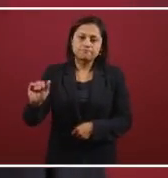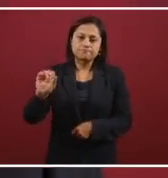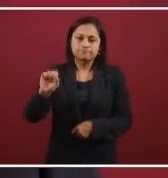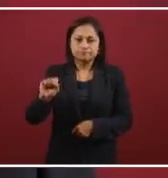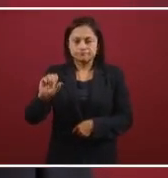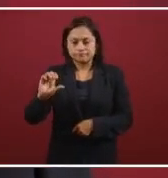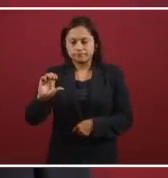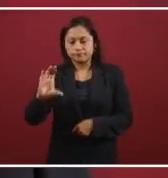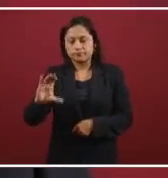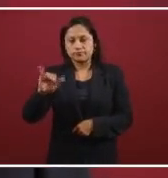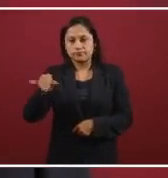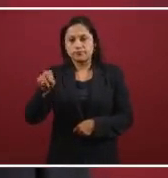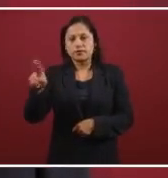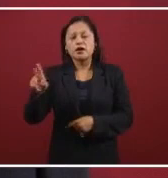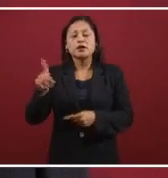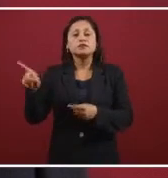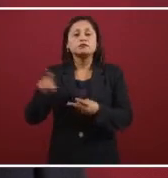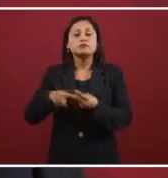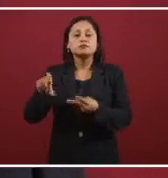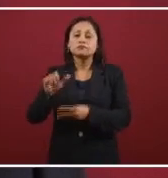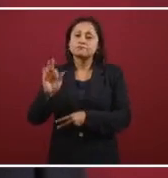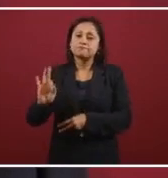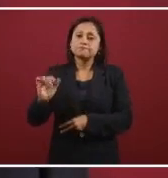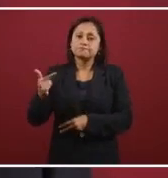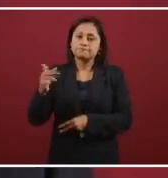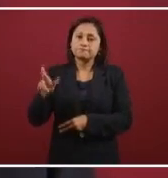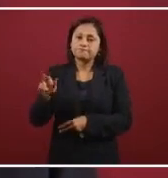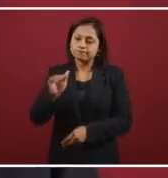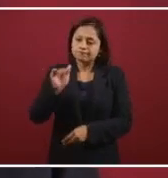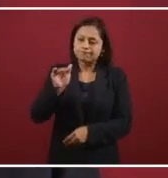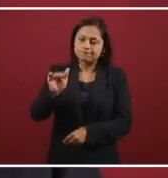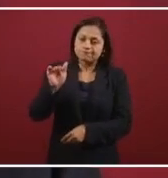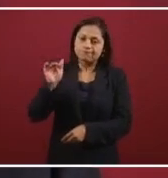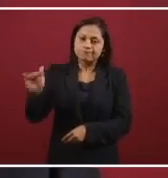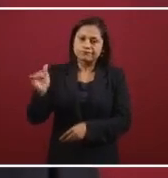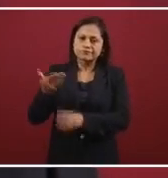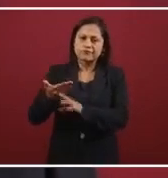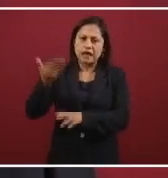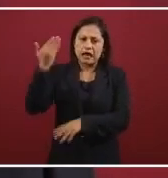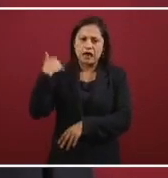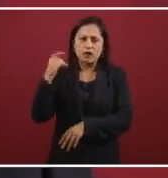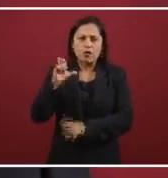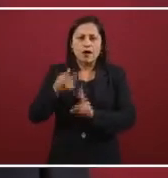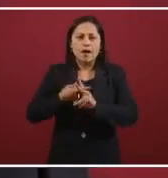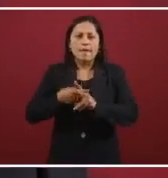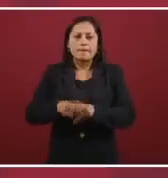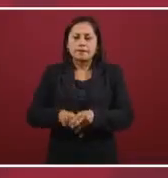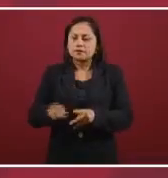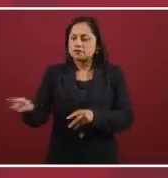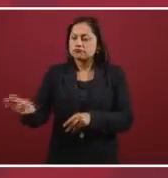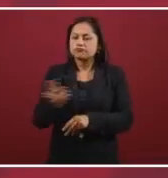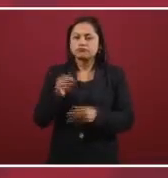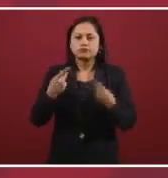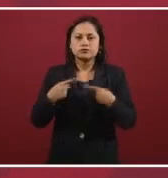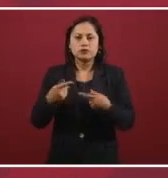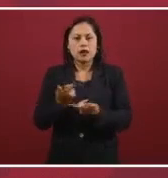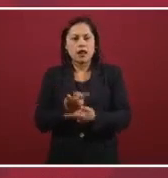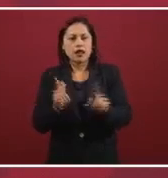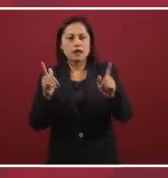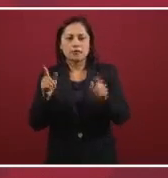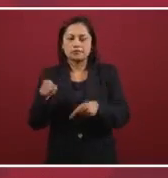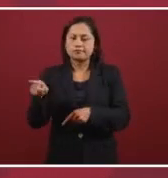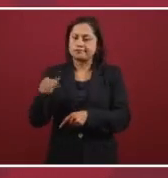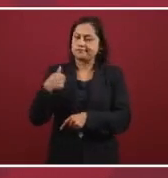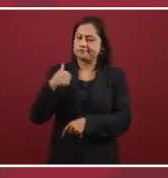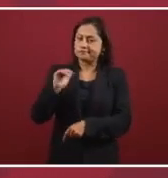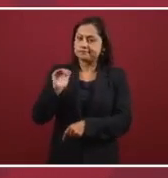Fiscalía, desde las primeras liberaciones. Y también cuando me